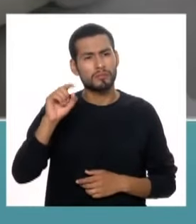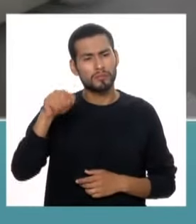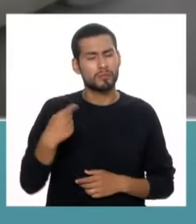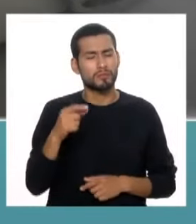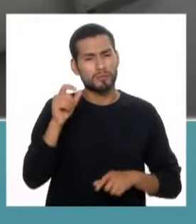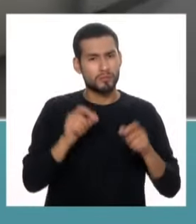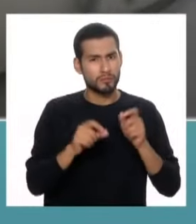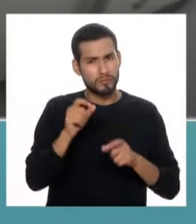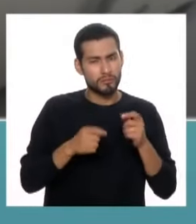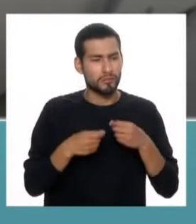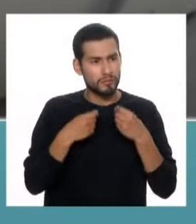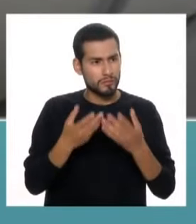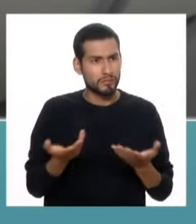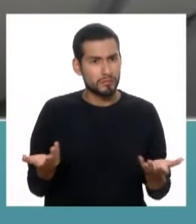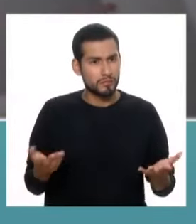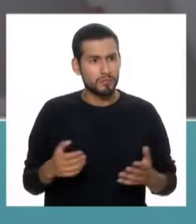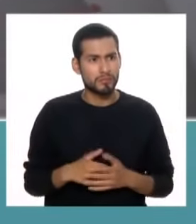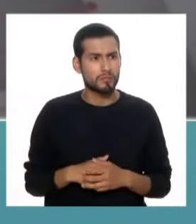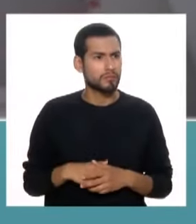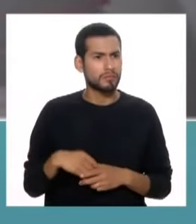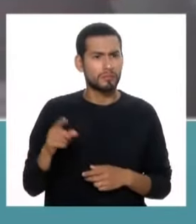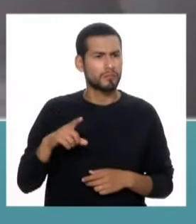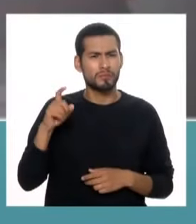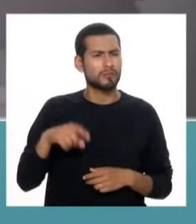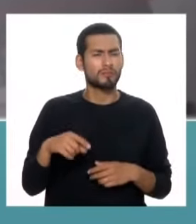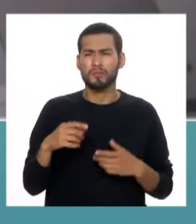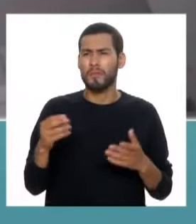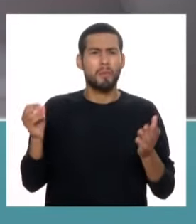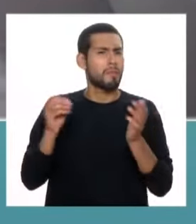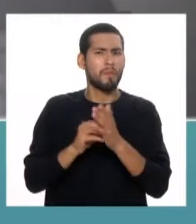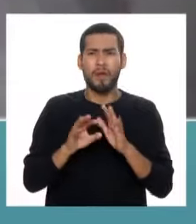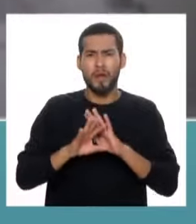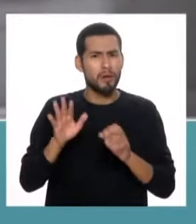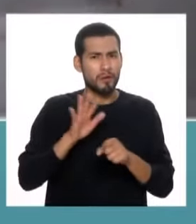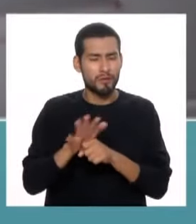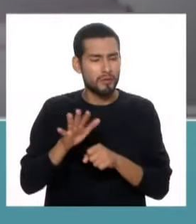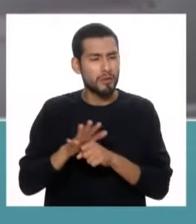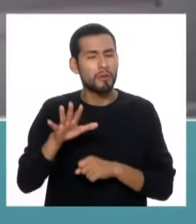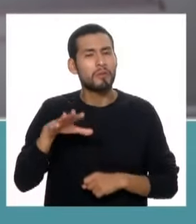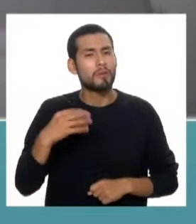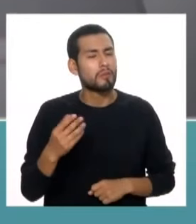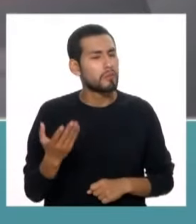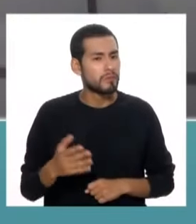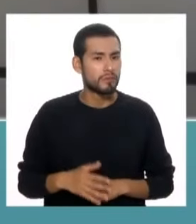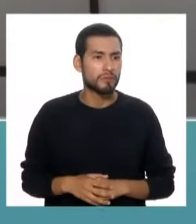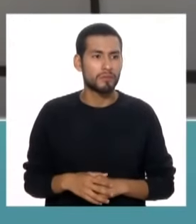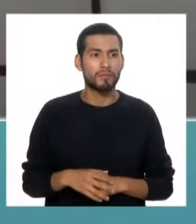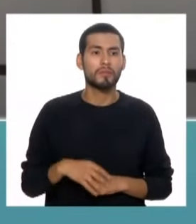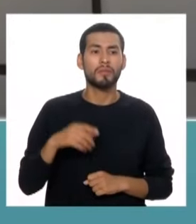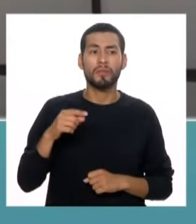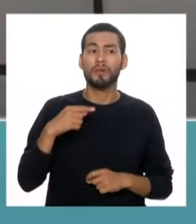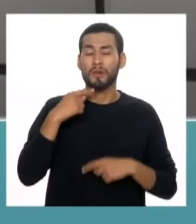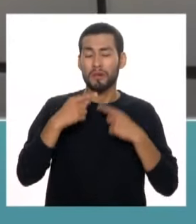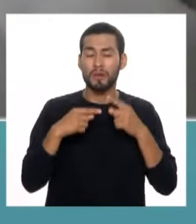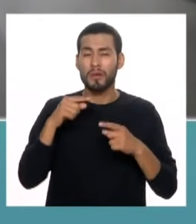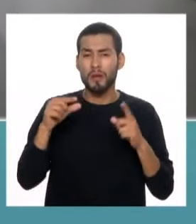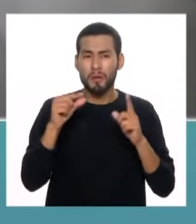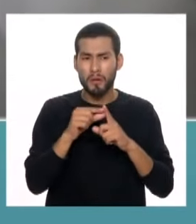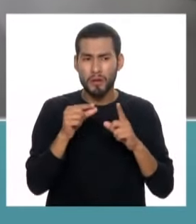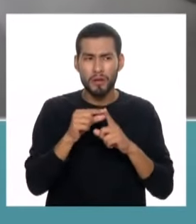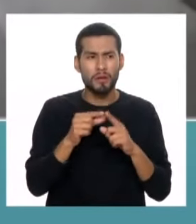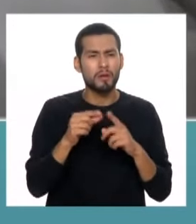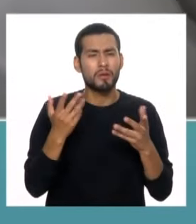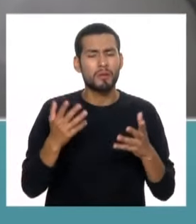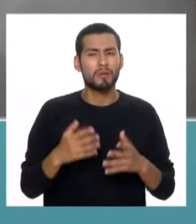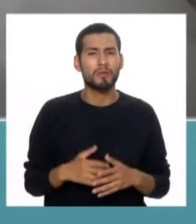150.000 donantes, nada más. Claro. Ya no necesitamos más. Claro. Porque, a ver, siempre han oído hablar de esa palabrita que se